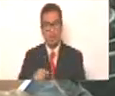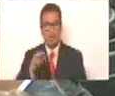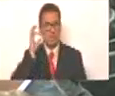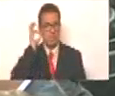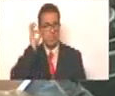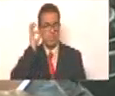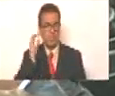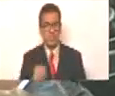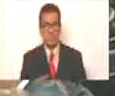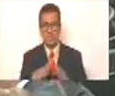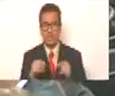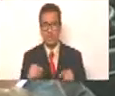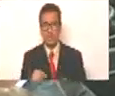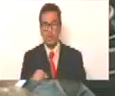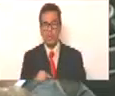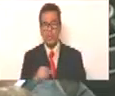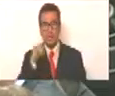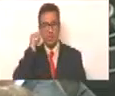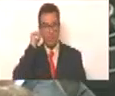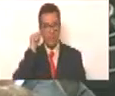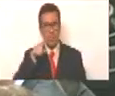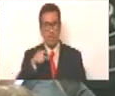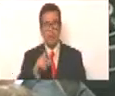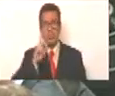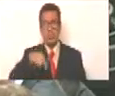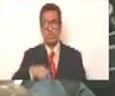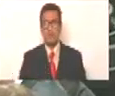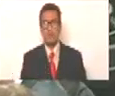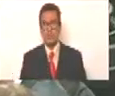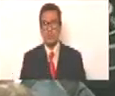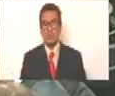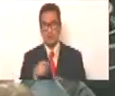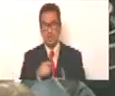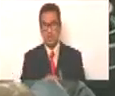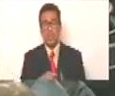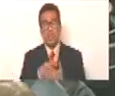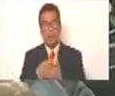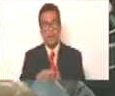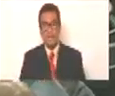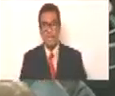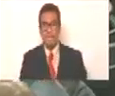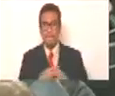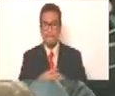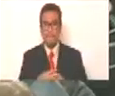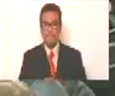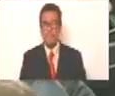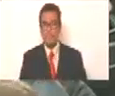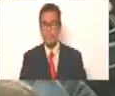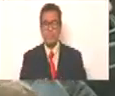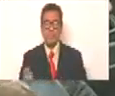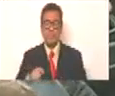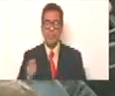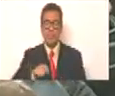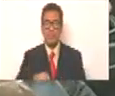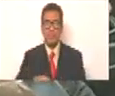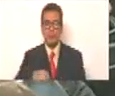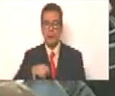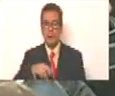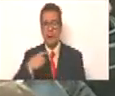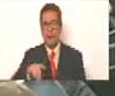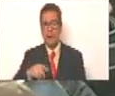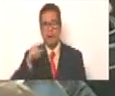estas mujeres, agrupaciones femeninas, por supuesto, obraron en su voluntad para que adquiriéramos mayores derechos. La mujer hoy en día es el